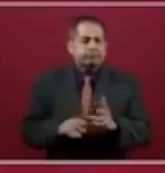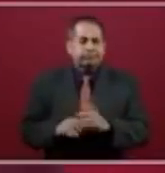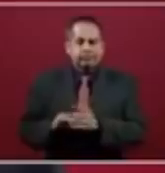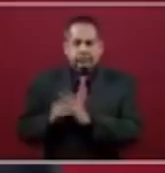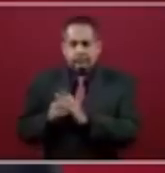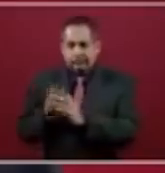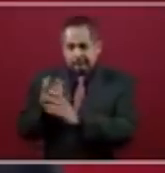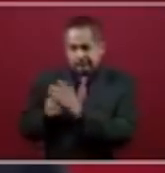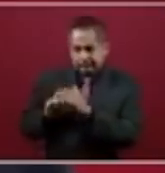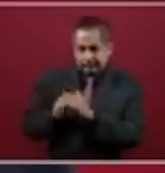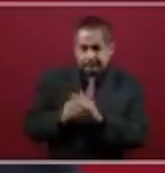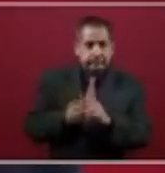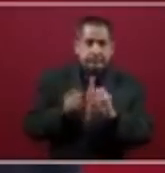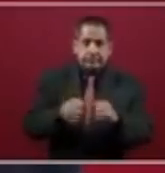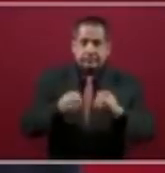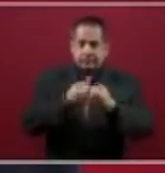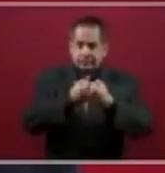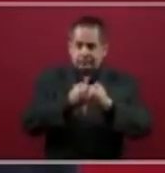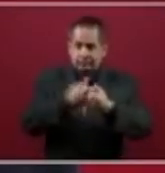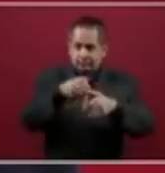cruzan así la frontera.